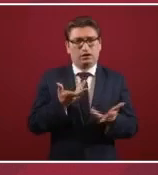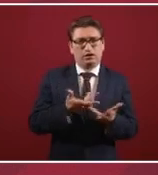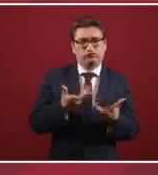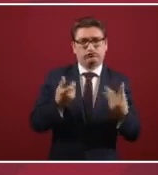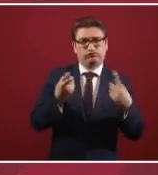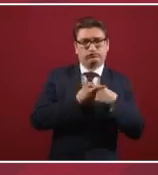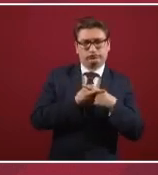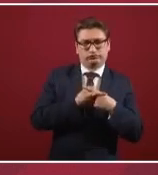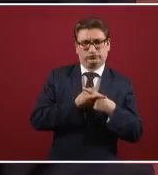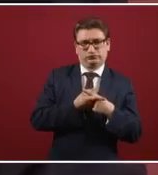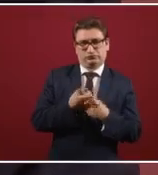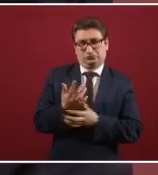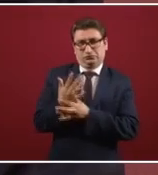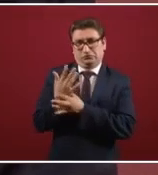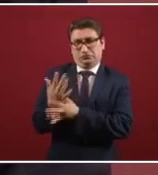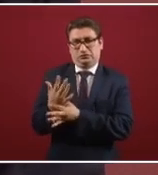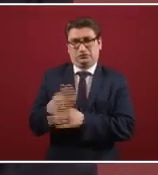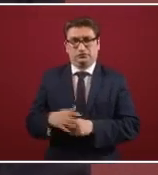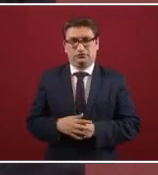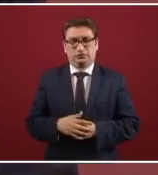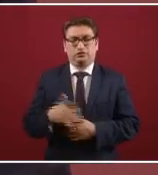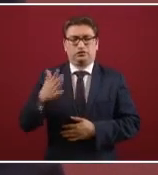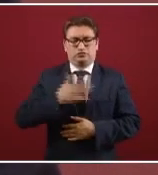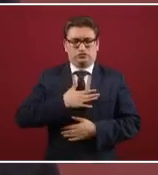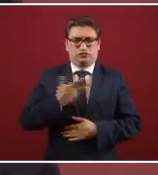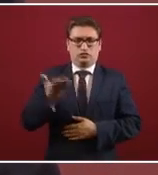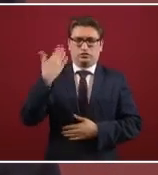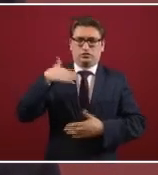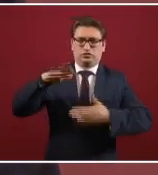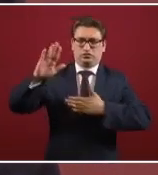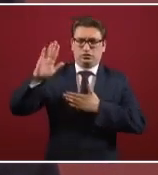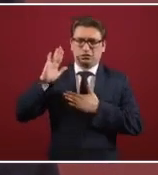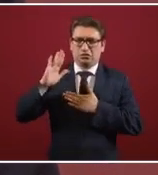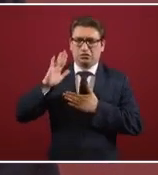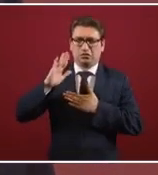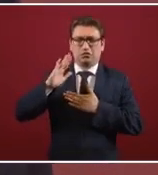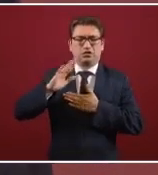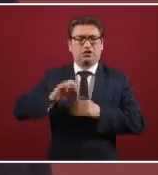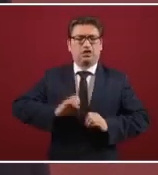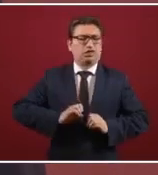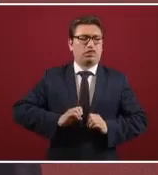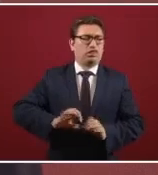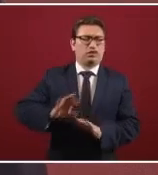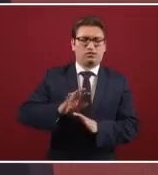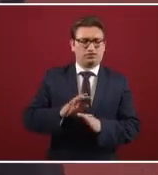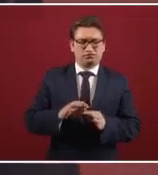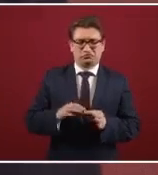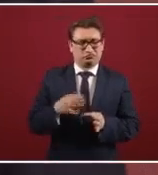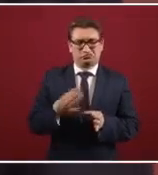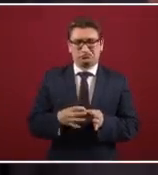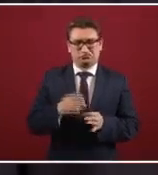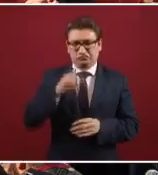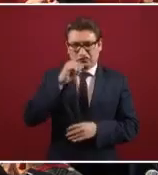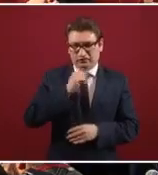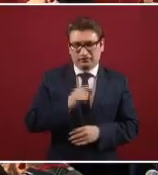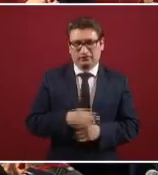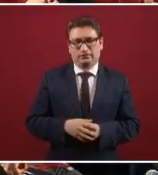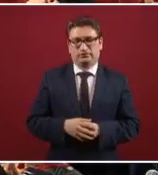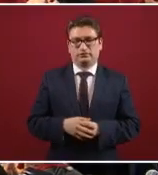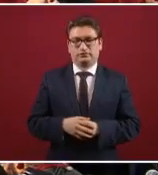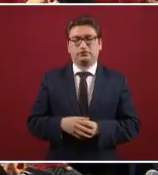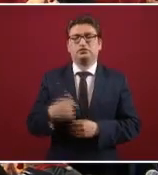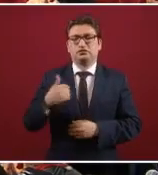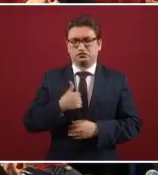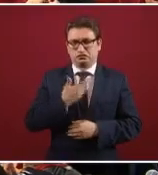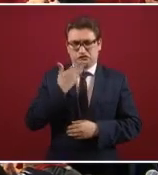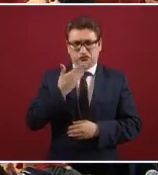estoy abandonando mi compromiso de que por el bien de todos primero los